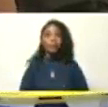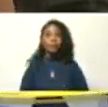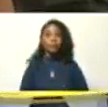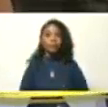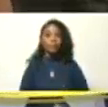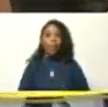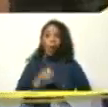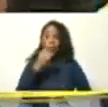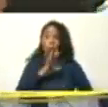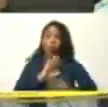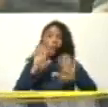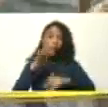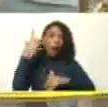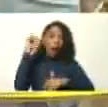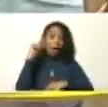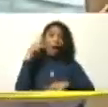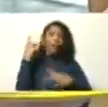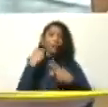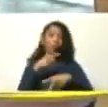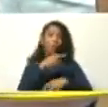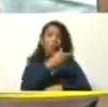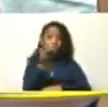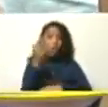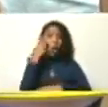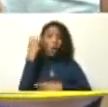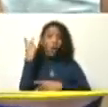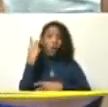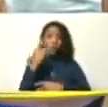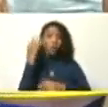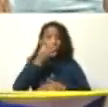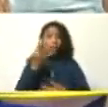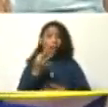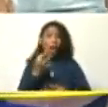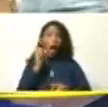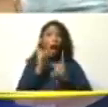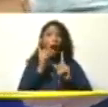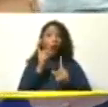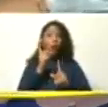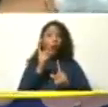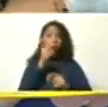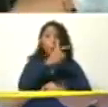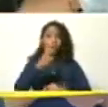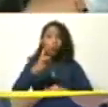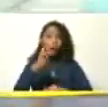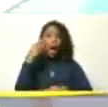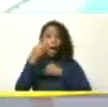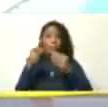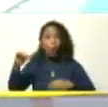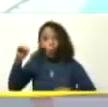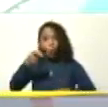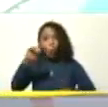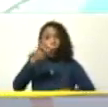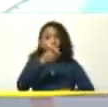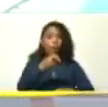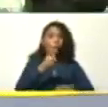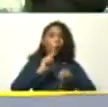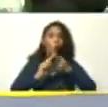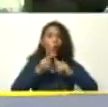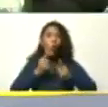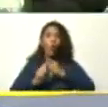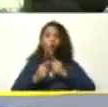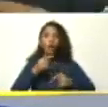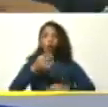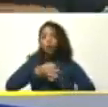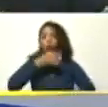Bueno, él ya está en TikTok. Ustedes lo ven, ¿verdad? Hay gente que se dedica a buscar cosas,